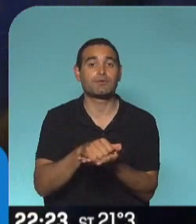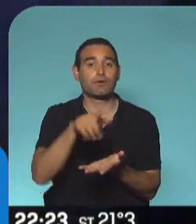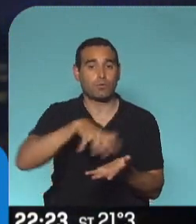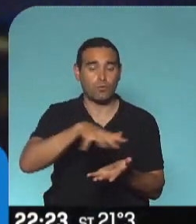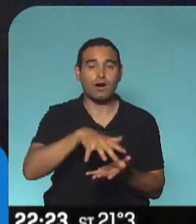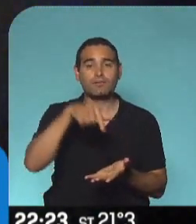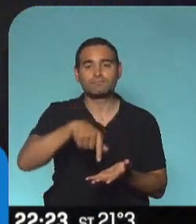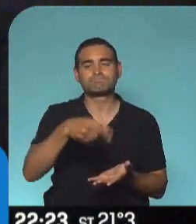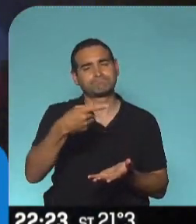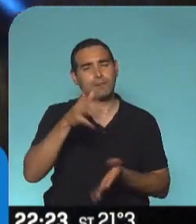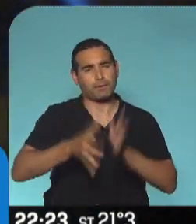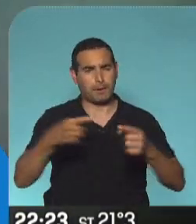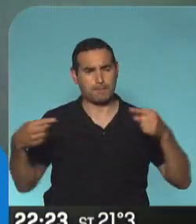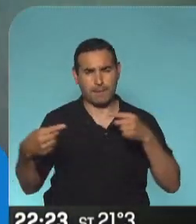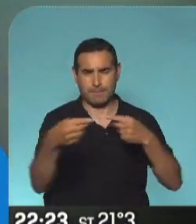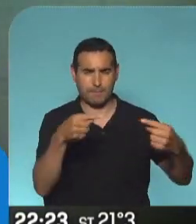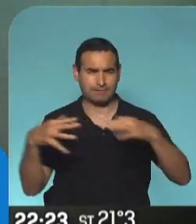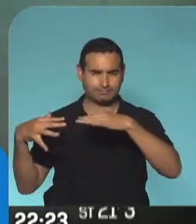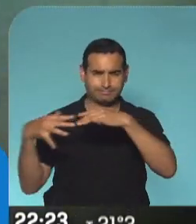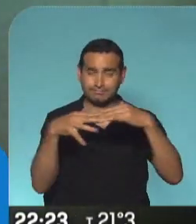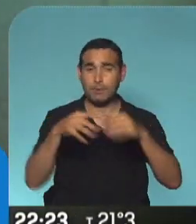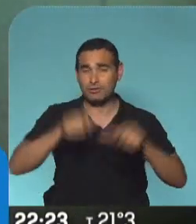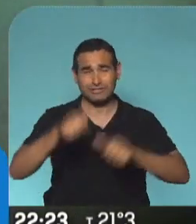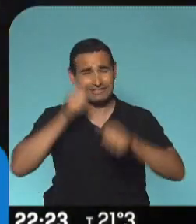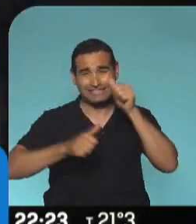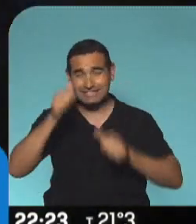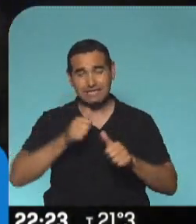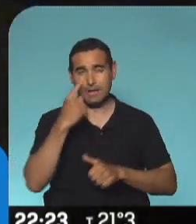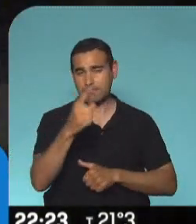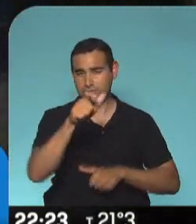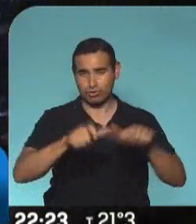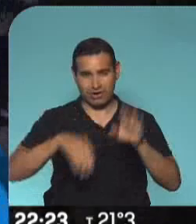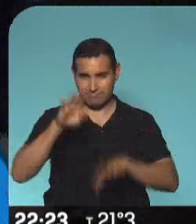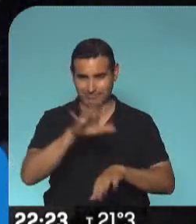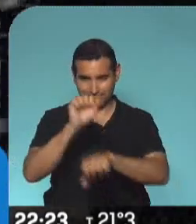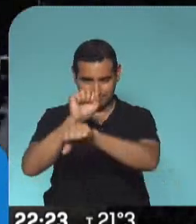instalaciones que causó violentos choques, cientos de heridos y más de 1.000 detenidos.